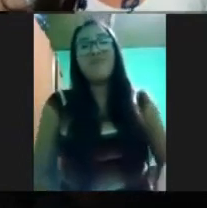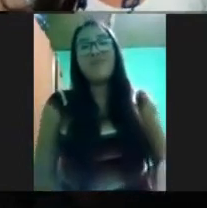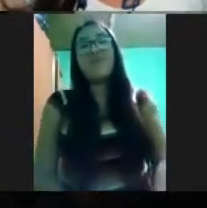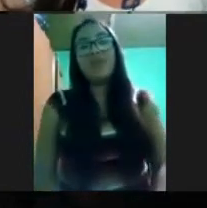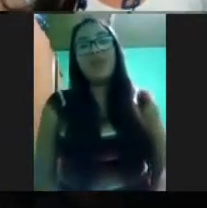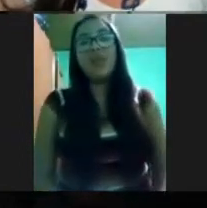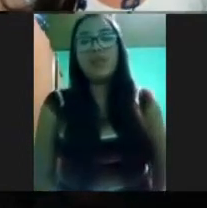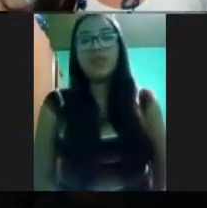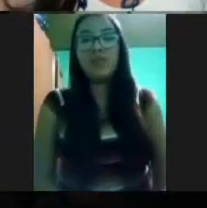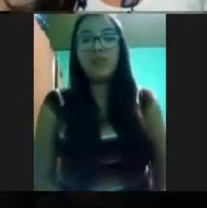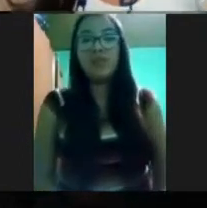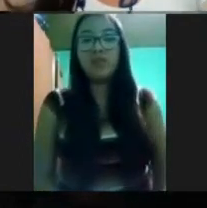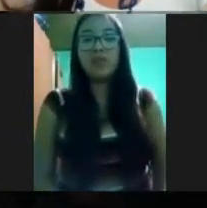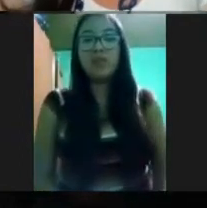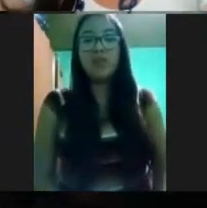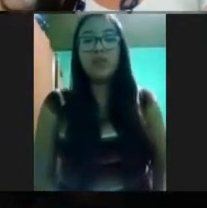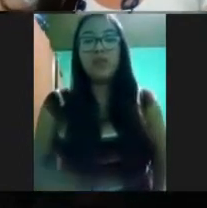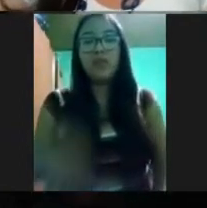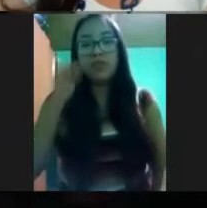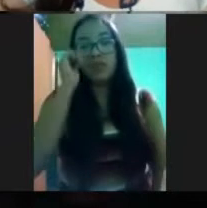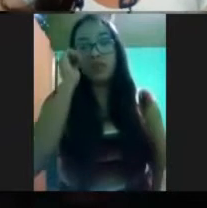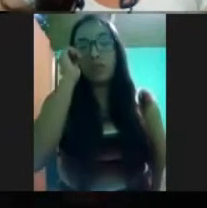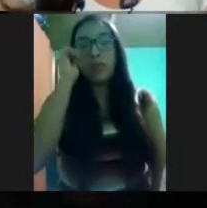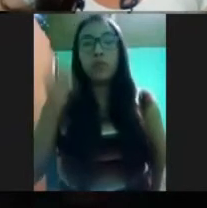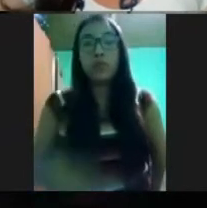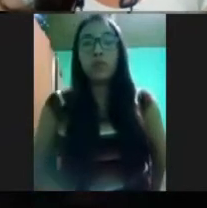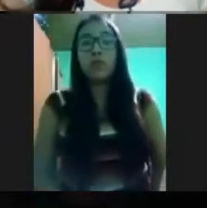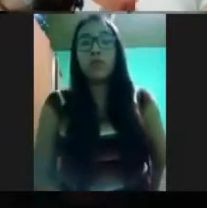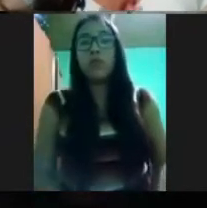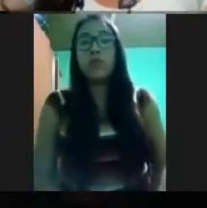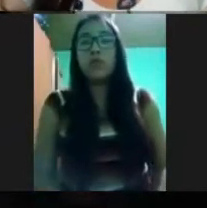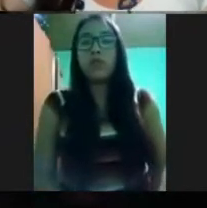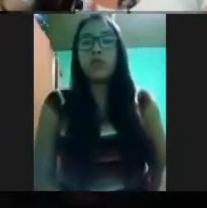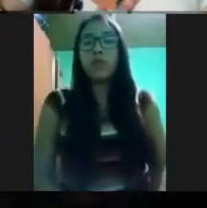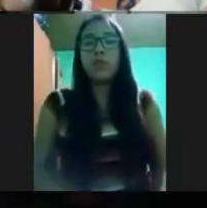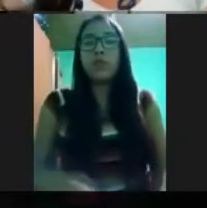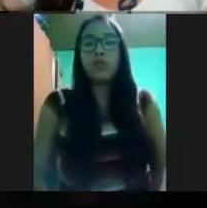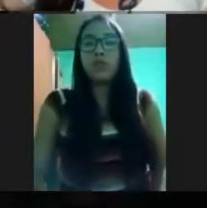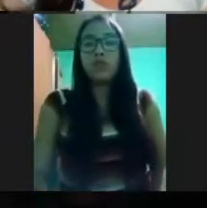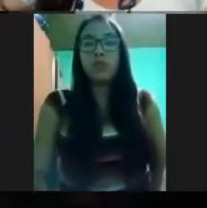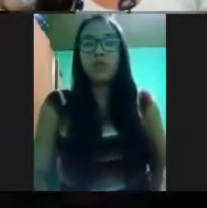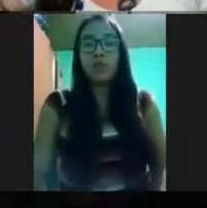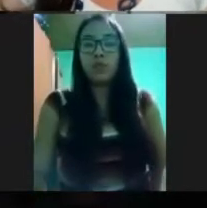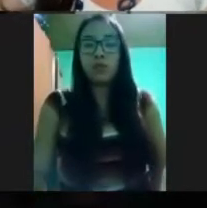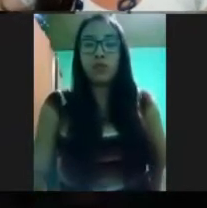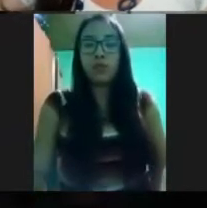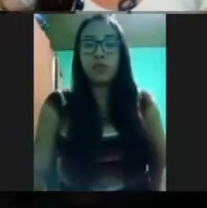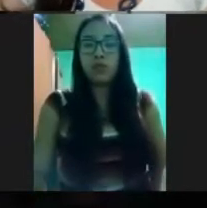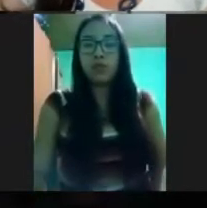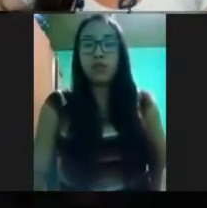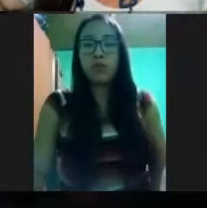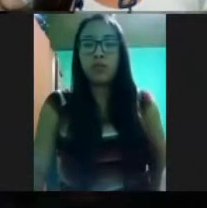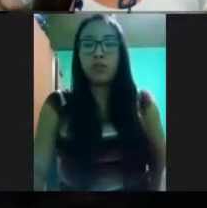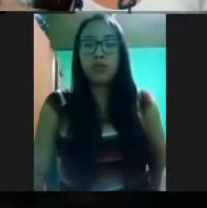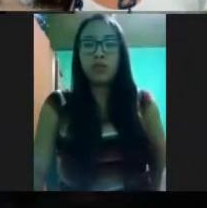rurales. Esto pues sí refleja bastante que pues necesitamos más profesionales de la salud, ¿verdad? Para